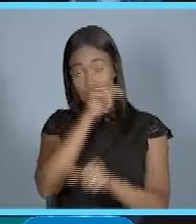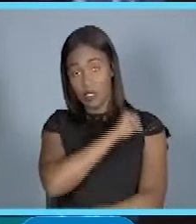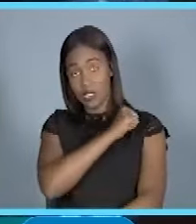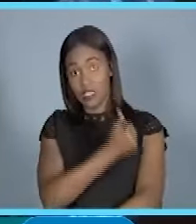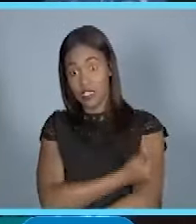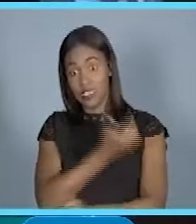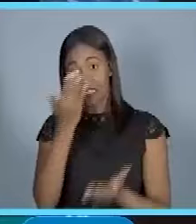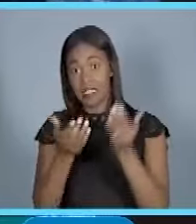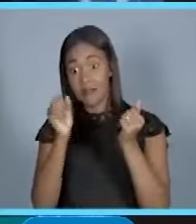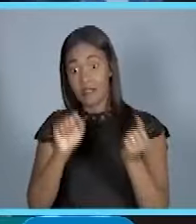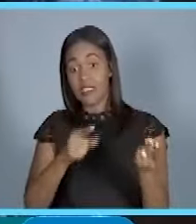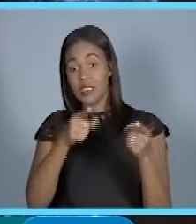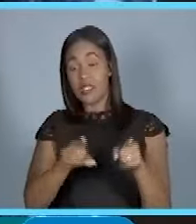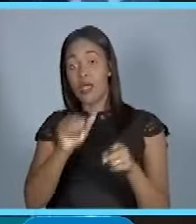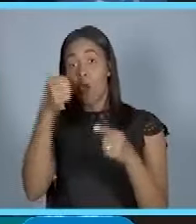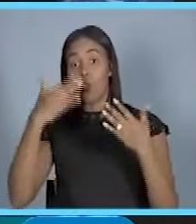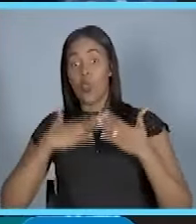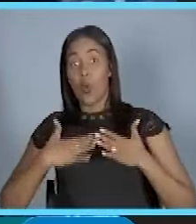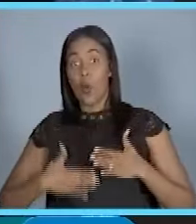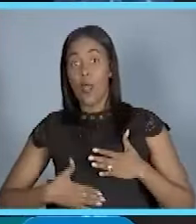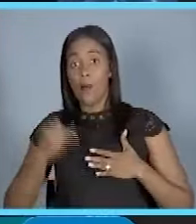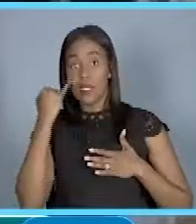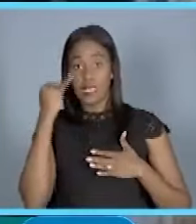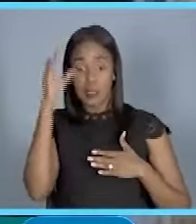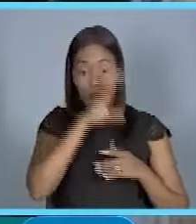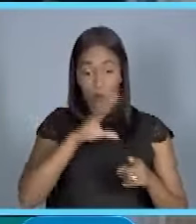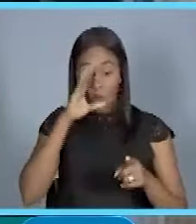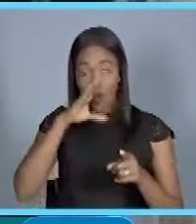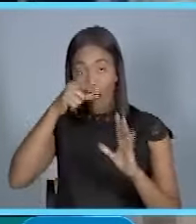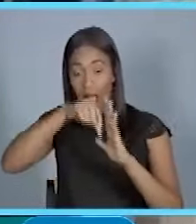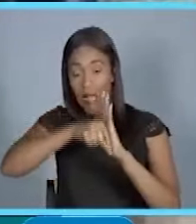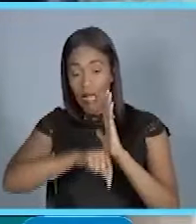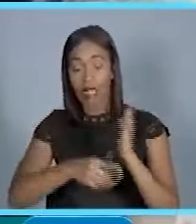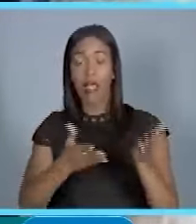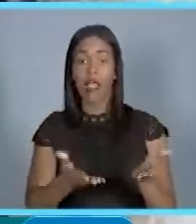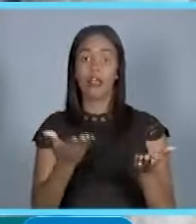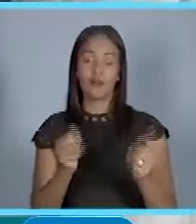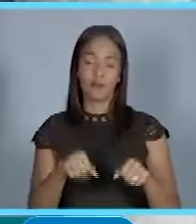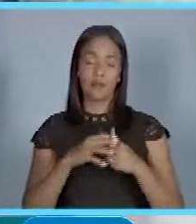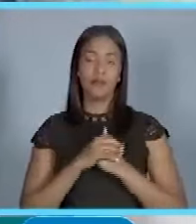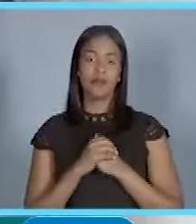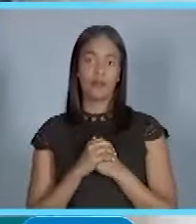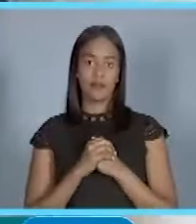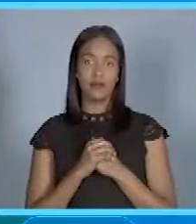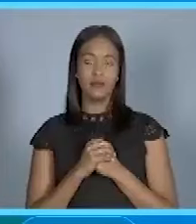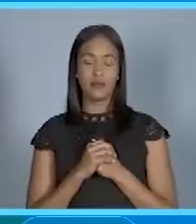autoridades, podría haber otros cuerpos y buscan descartar esta posibilidad.